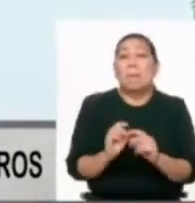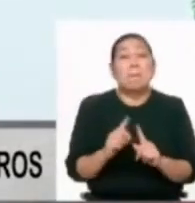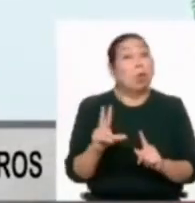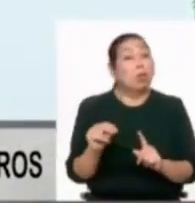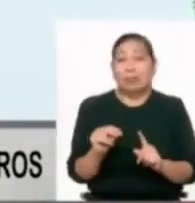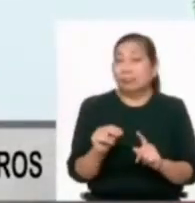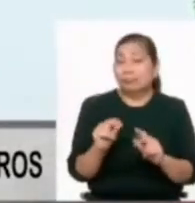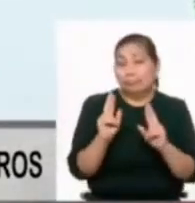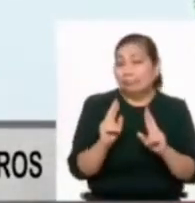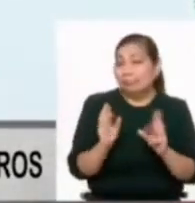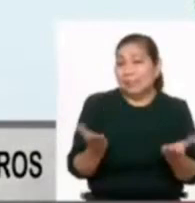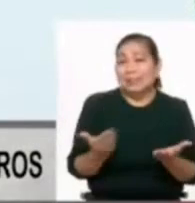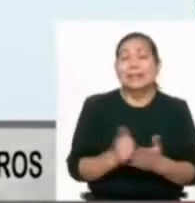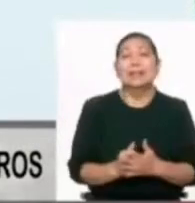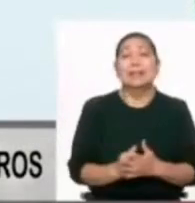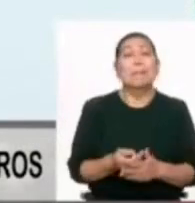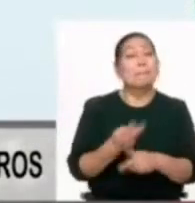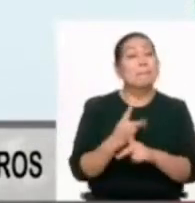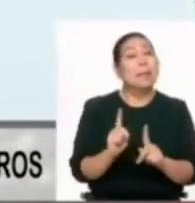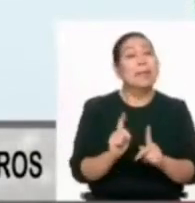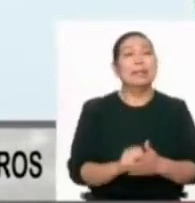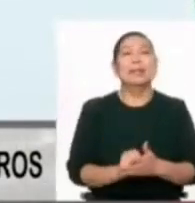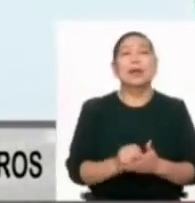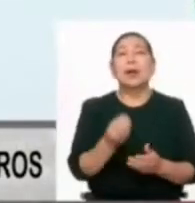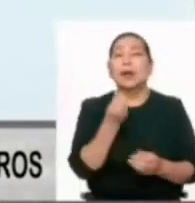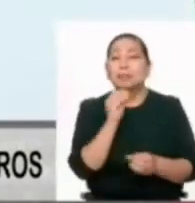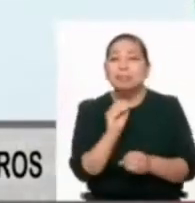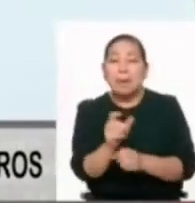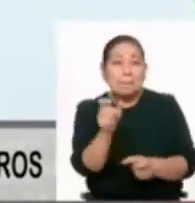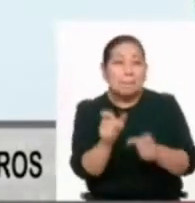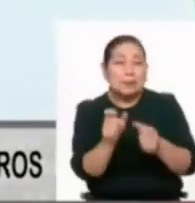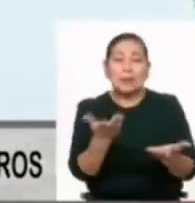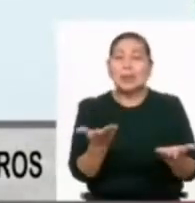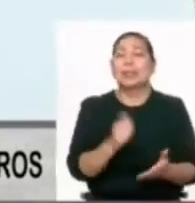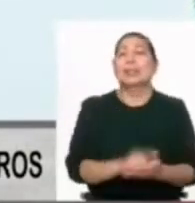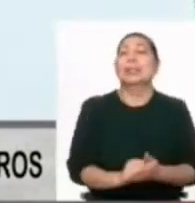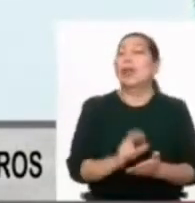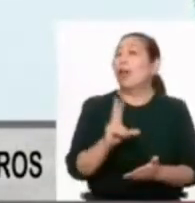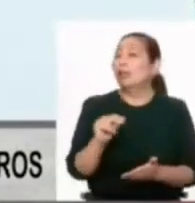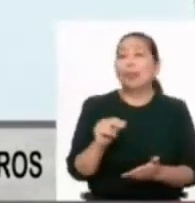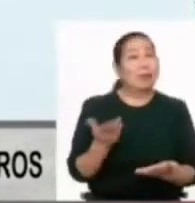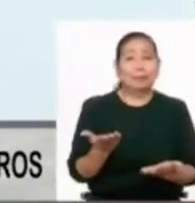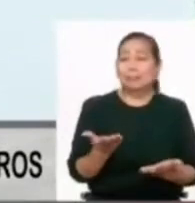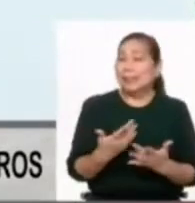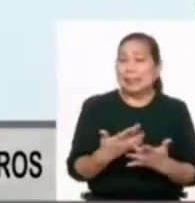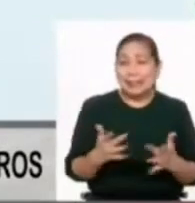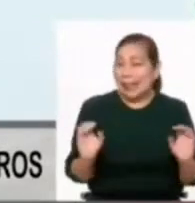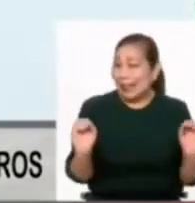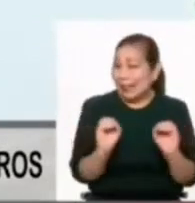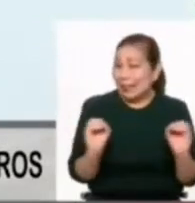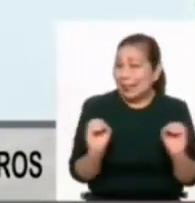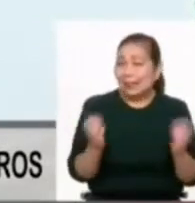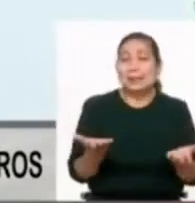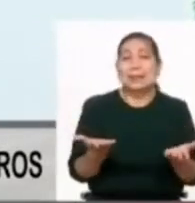sea, por no cumplir con la prestación de alimentos, o personas que, no habiendo